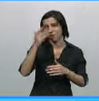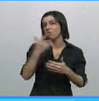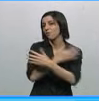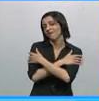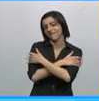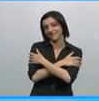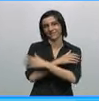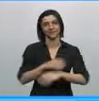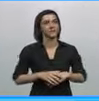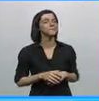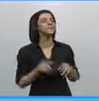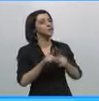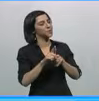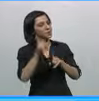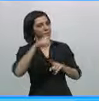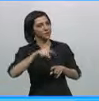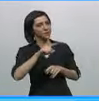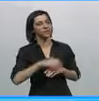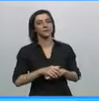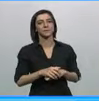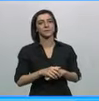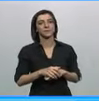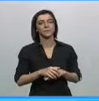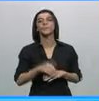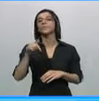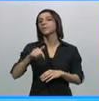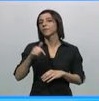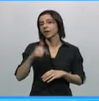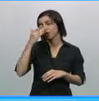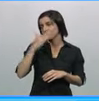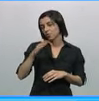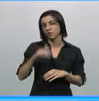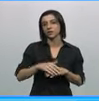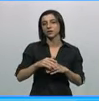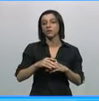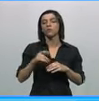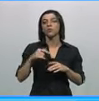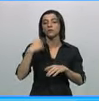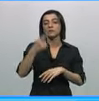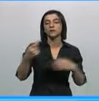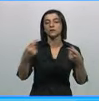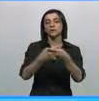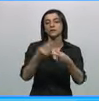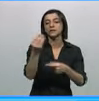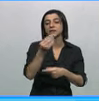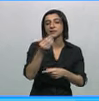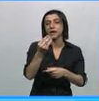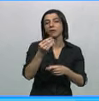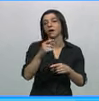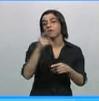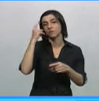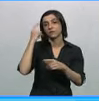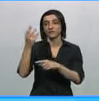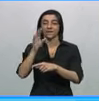Dale, igual para ustedes. Patón, para cerrar, el sábado en el otro banco va a estar el Chacho. ¿Qué te gusta del Chacho como técnico?